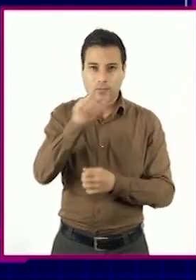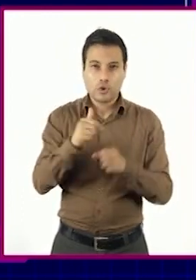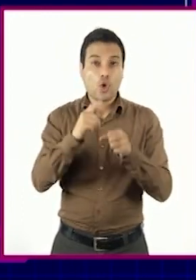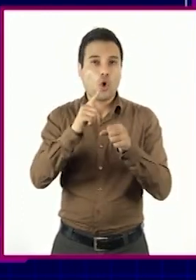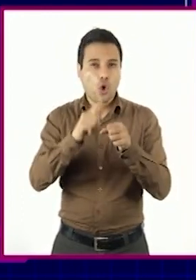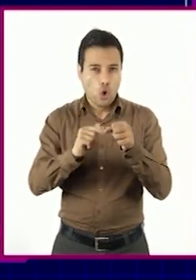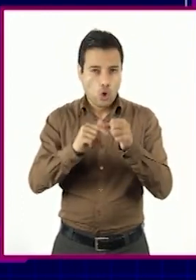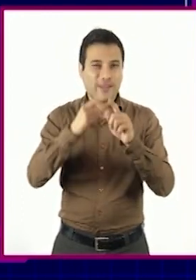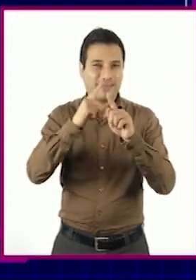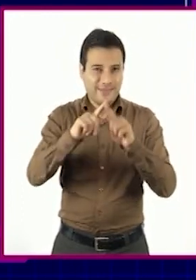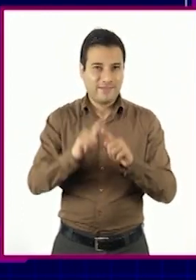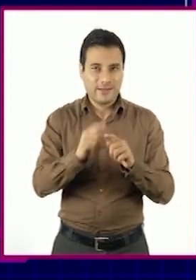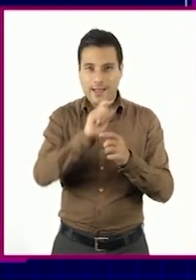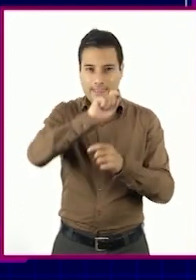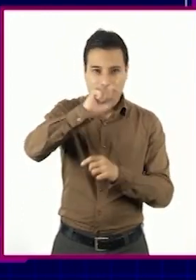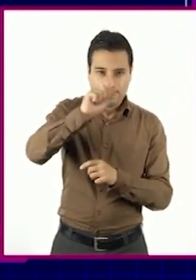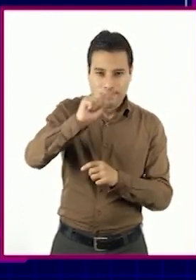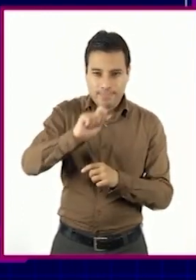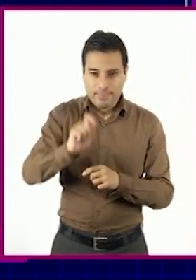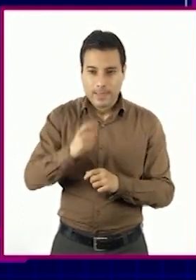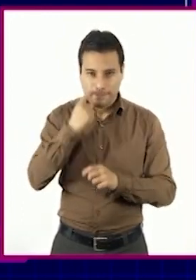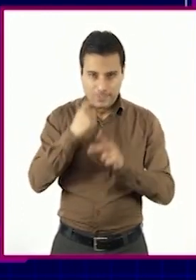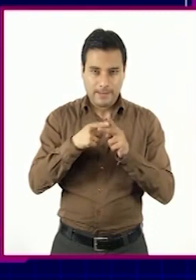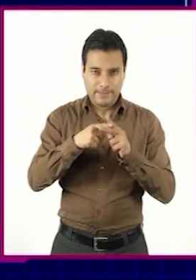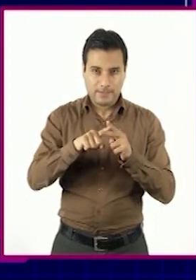diferenciarlos. Comencemos con los trazos.